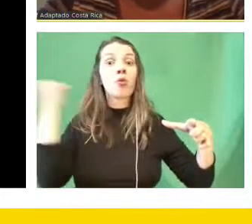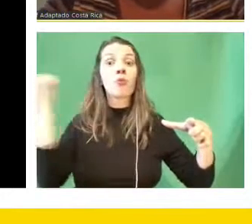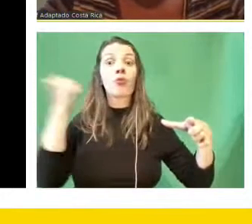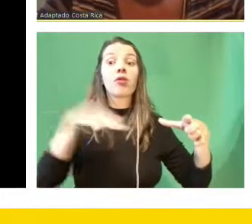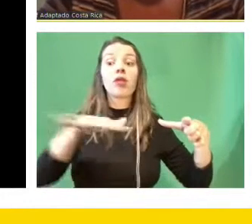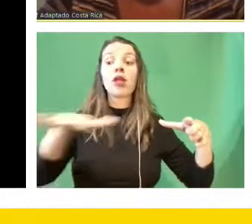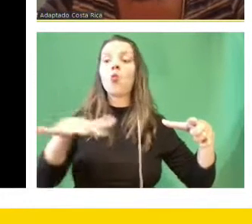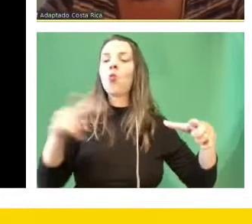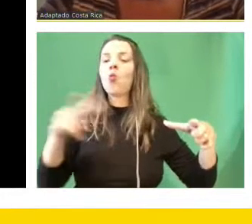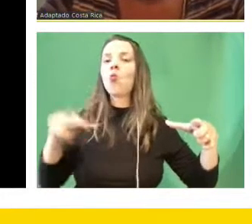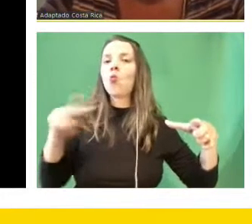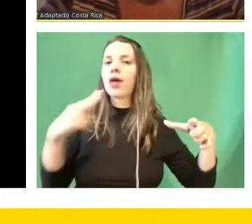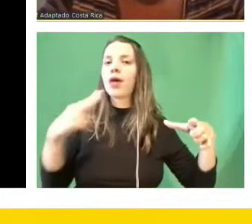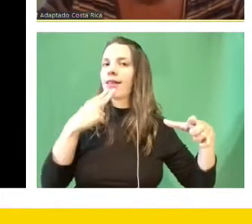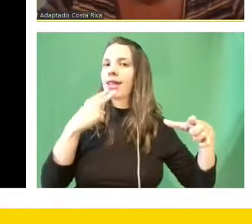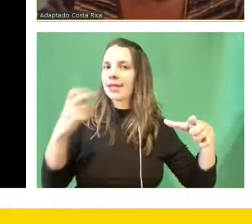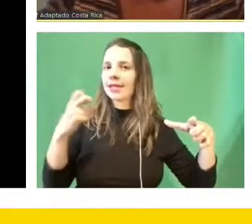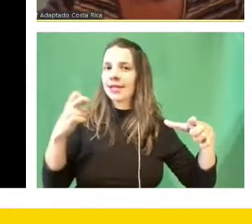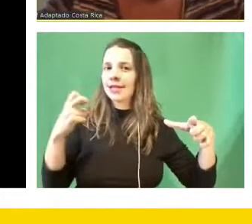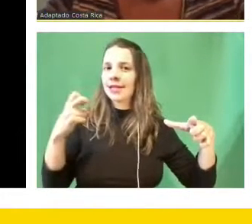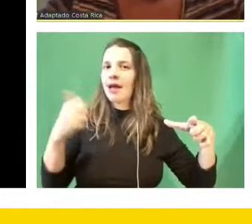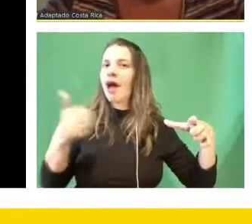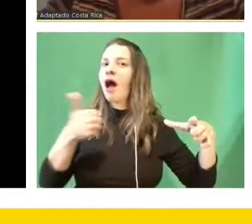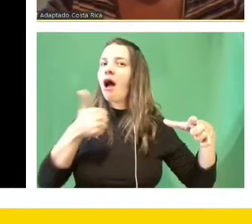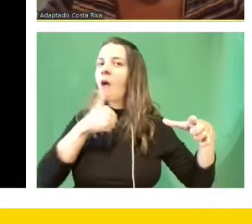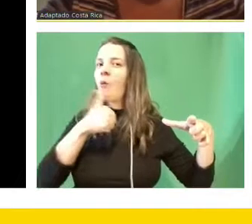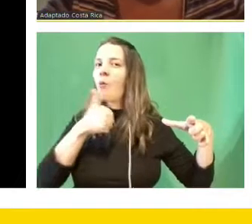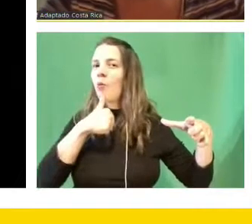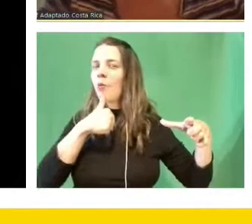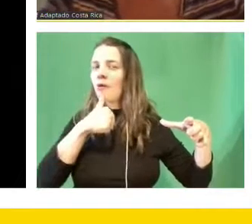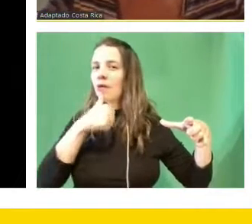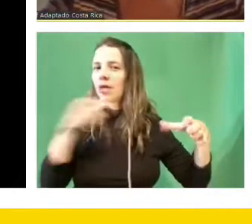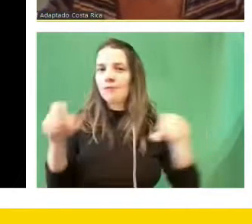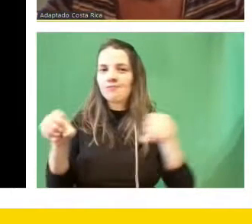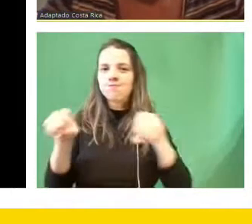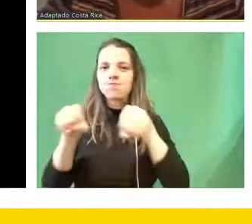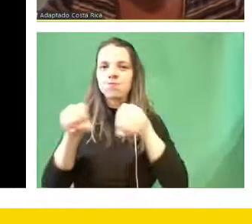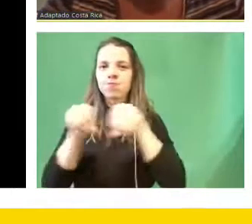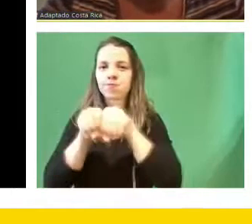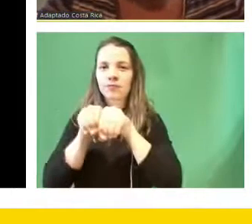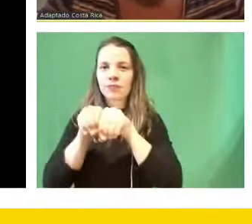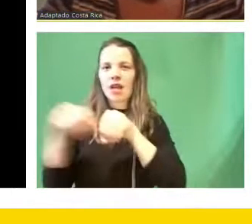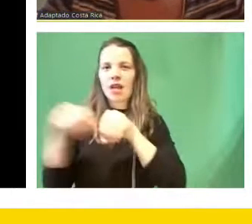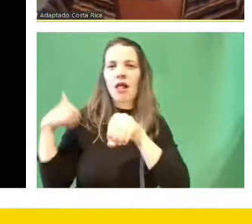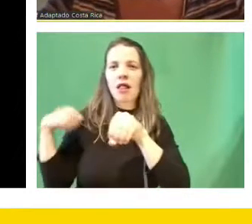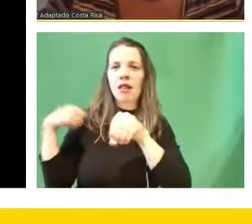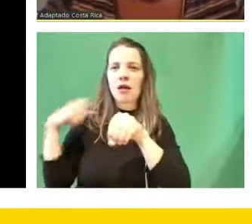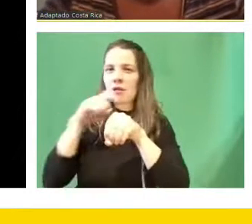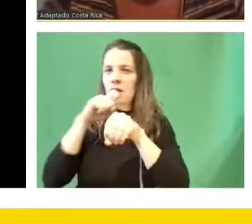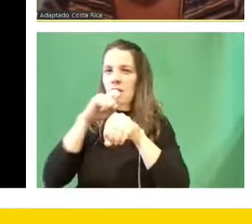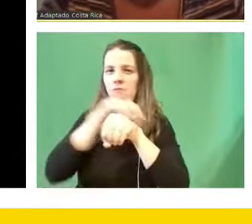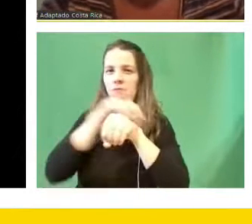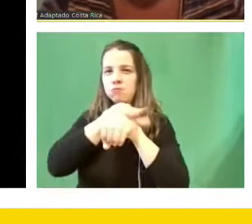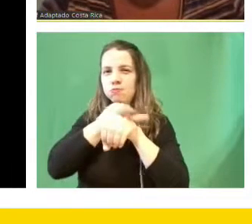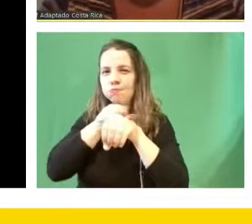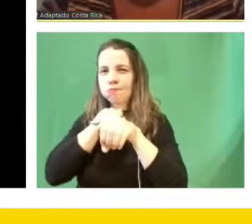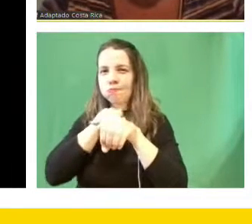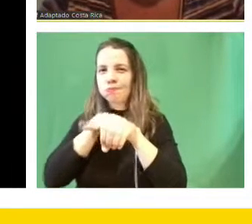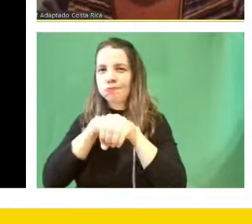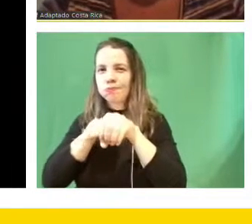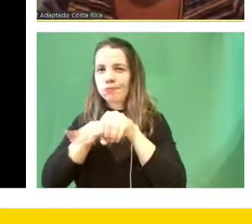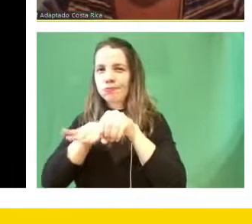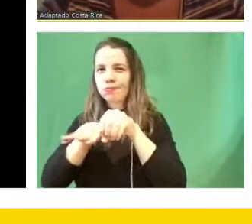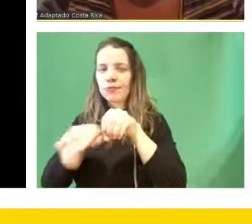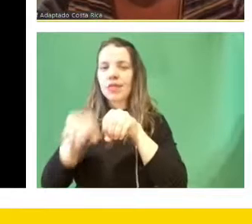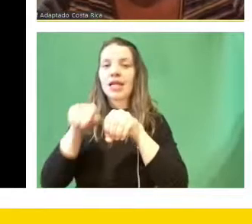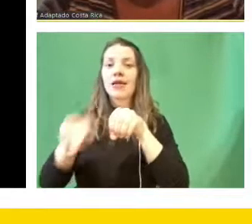aguas negras, podemos tener una playa accesible, porque junto con el contenedor van las pasarelas y van las